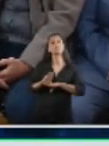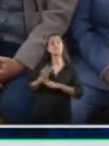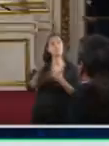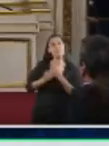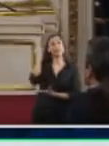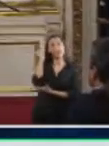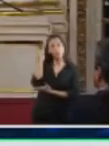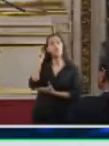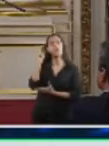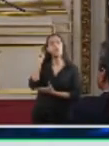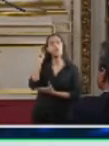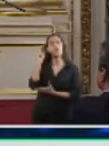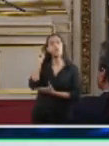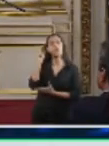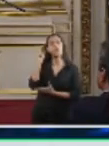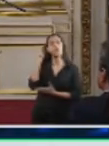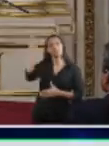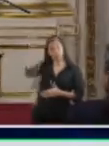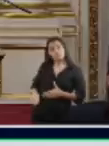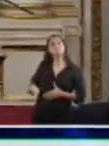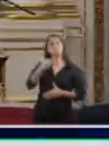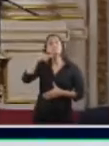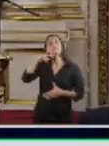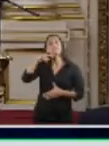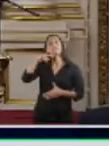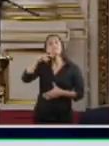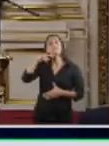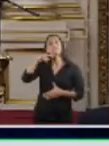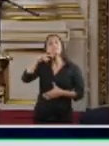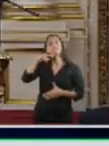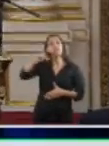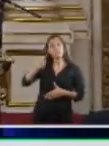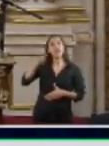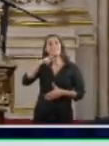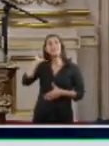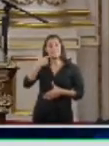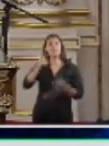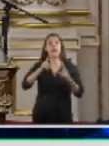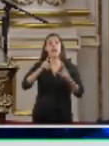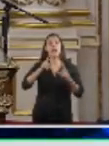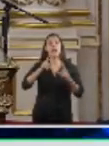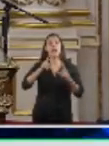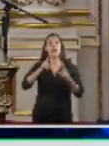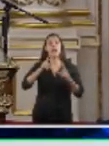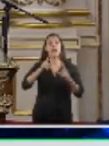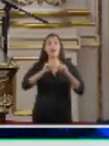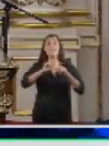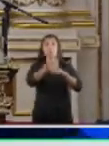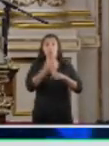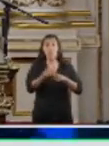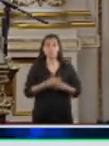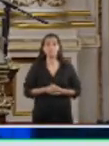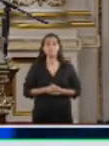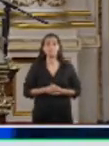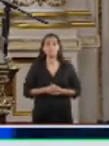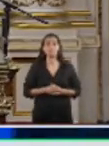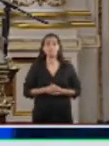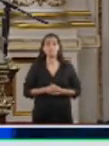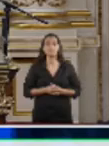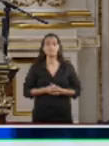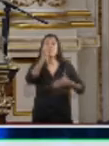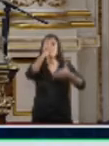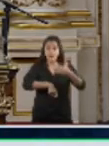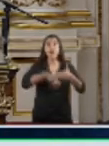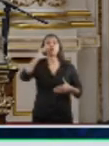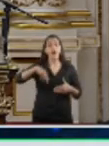hizo fue reestructurar la deuda externa con los privados y luego reestructurar la deuda externa con el Fondo